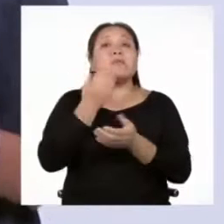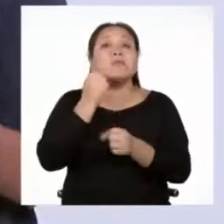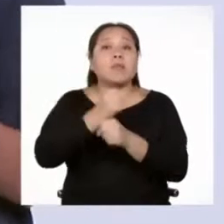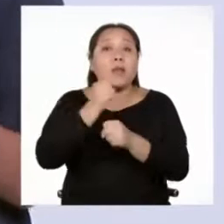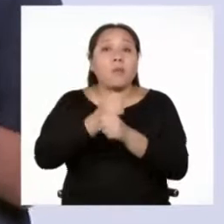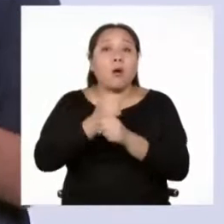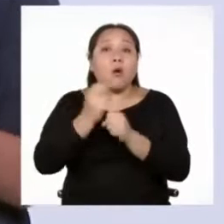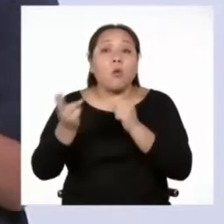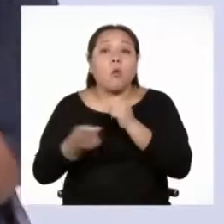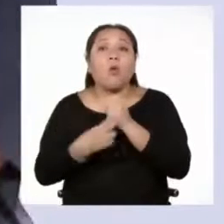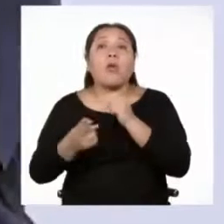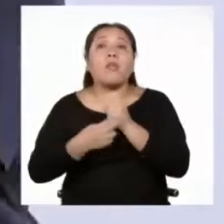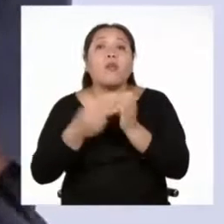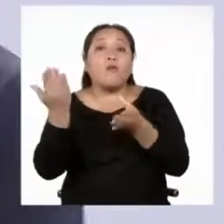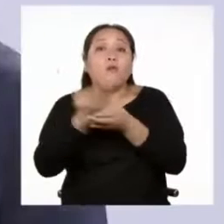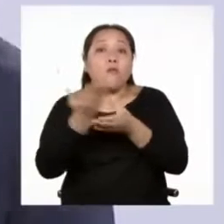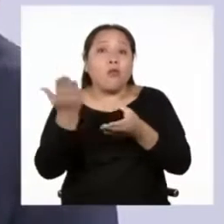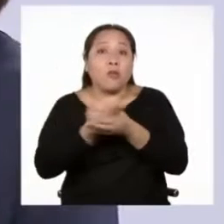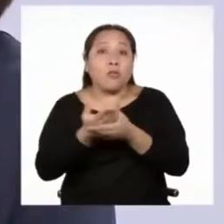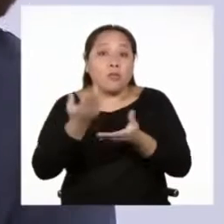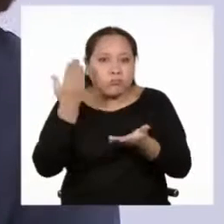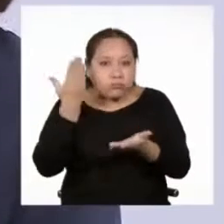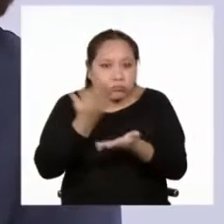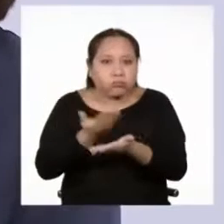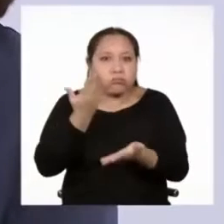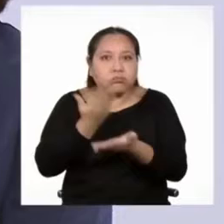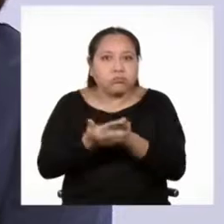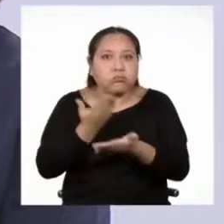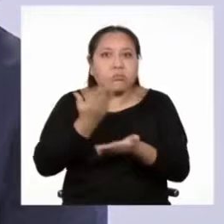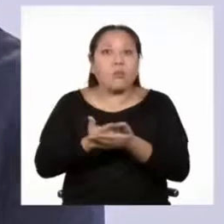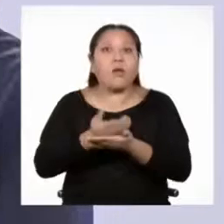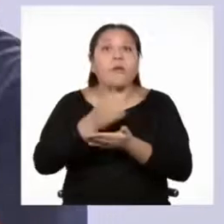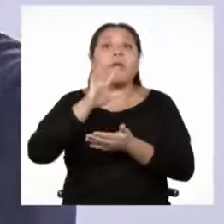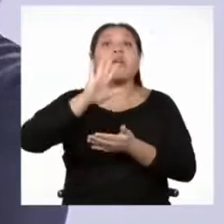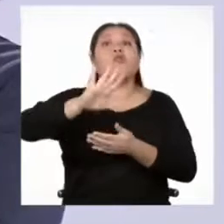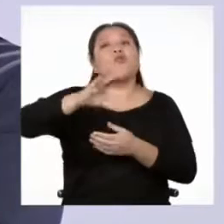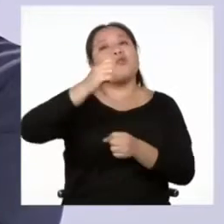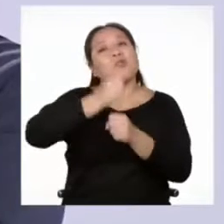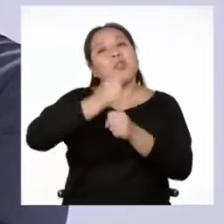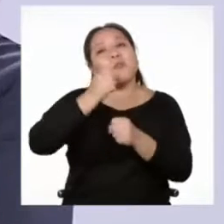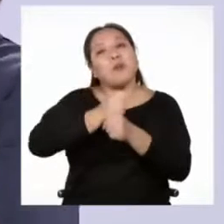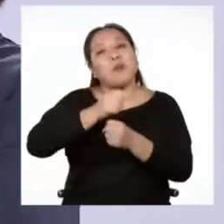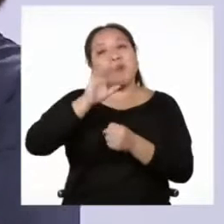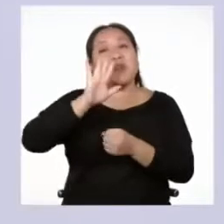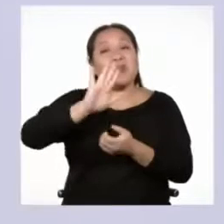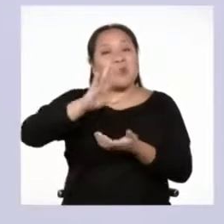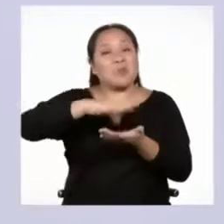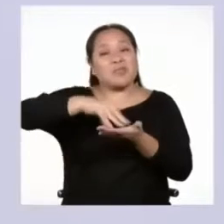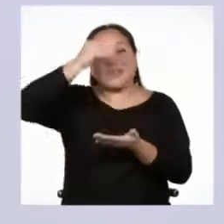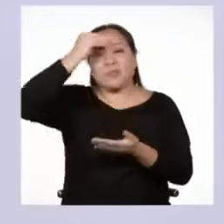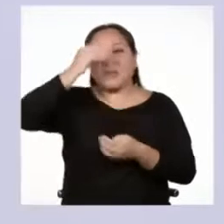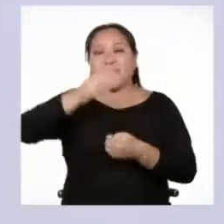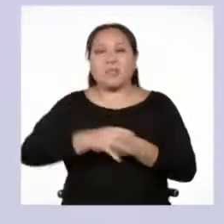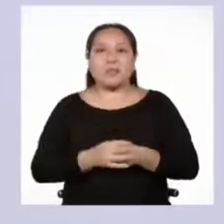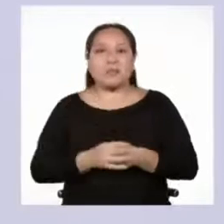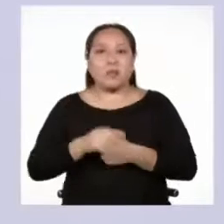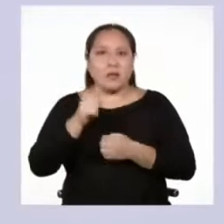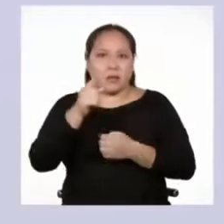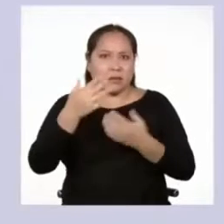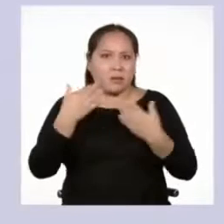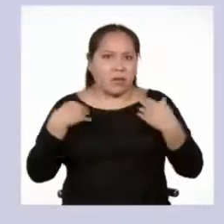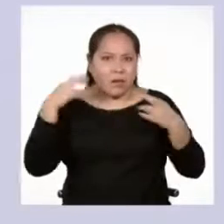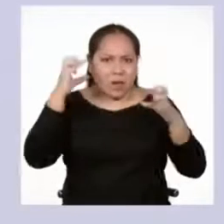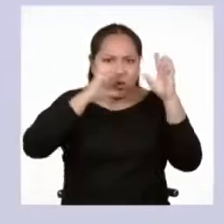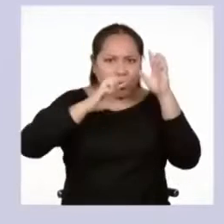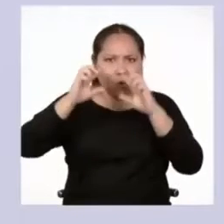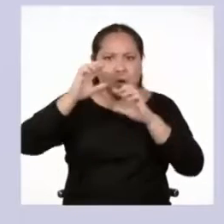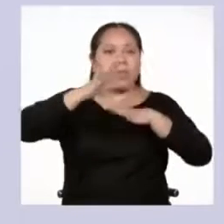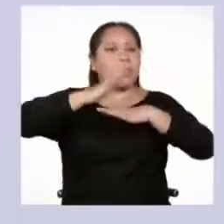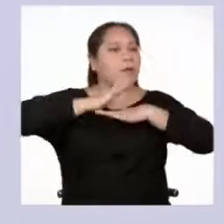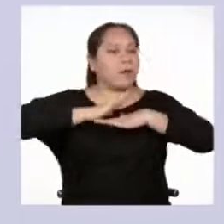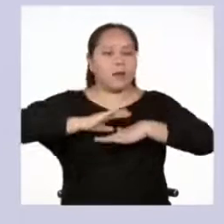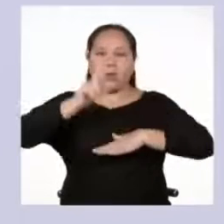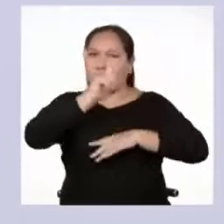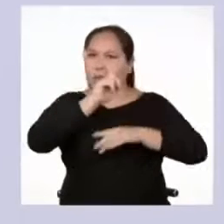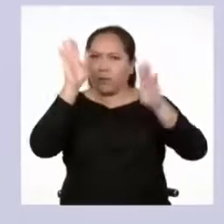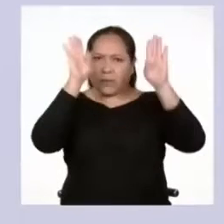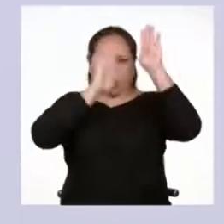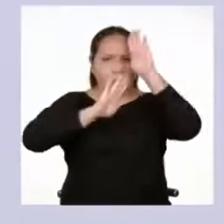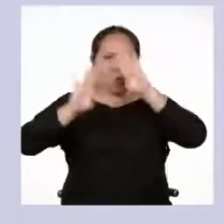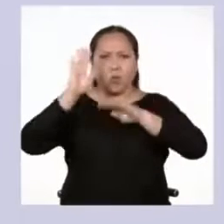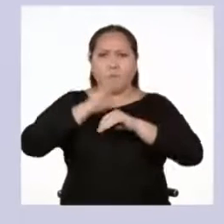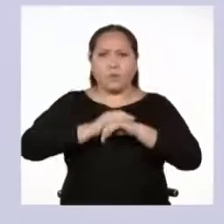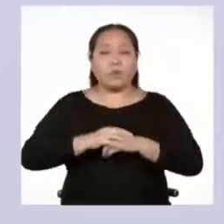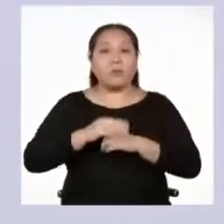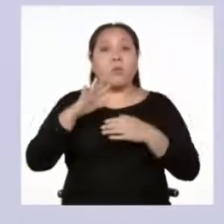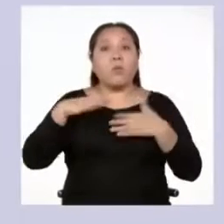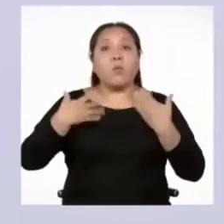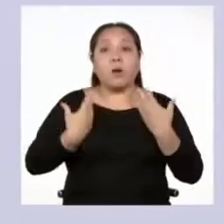folder que será el portafolio donde archivarás las evidencias de tu trabajo y tus aprendizajes. Si tienes alguna duda, tranquilo, no te preocupes.